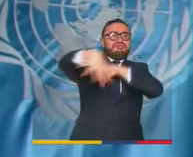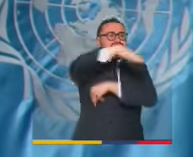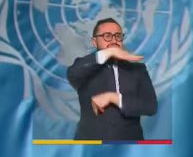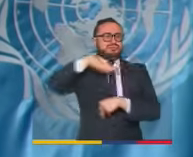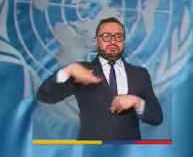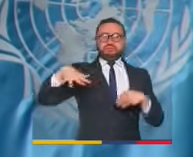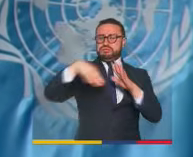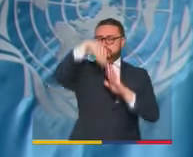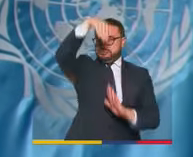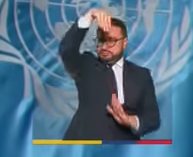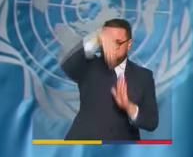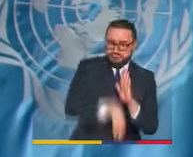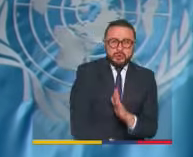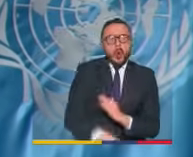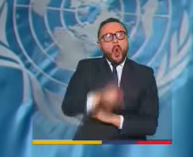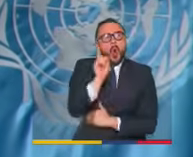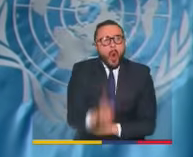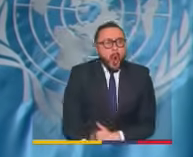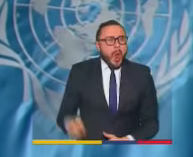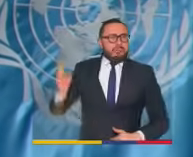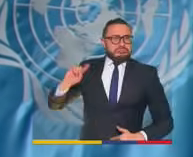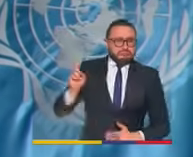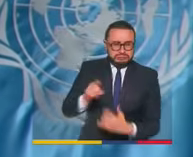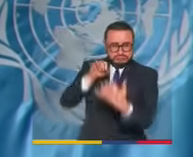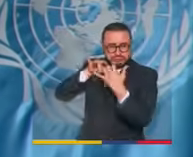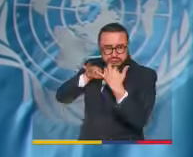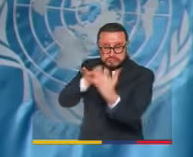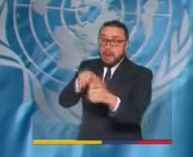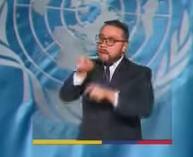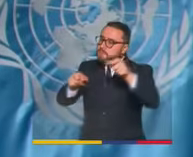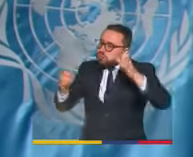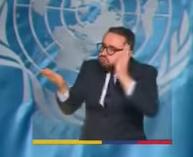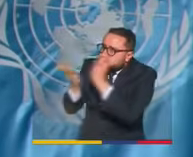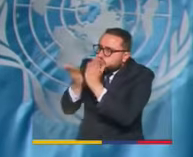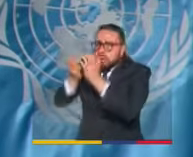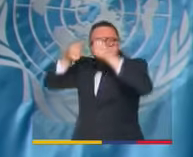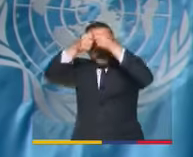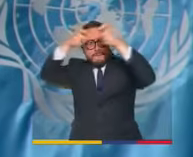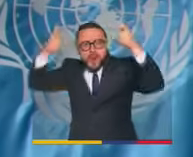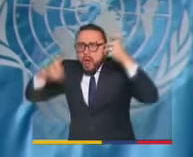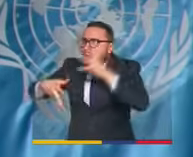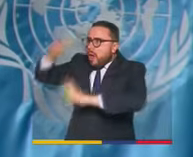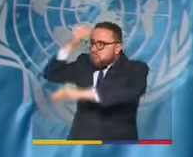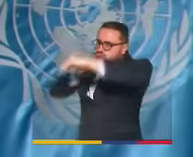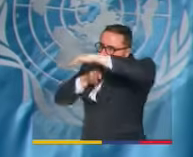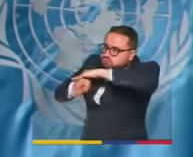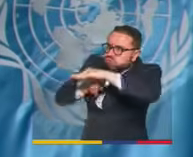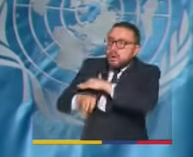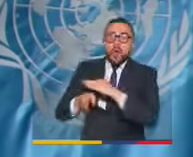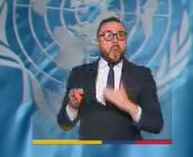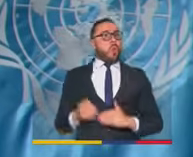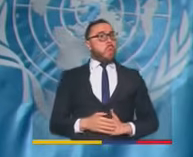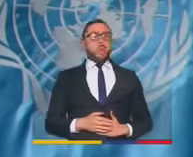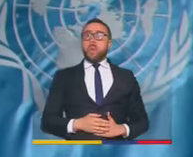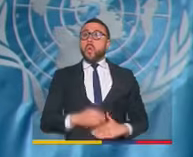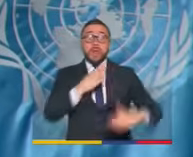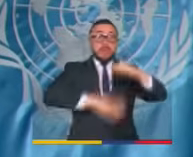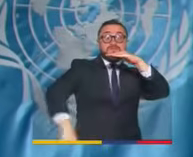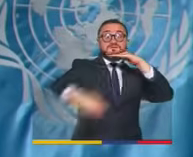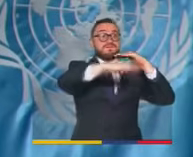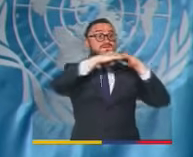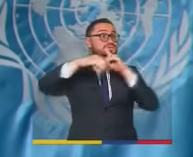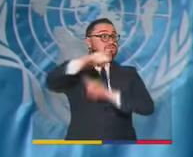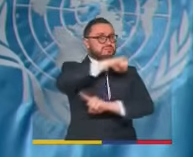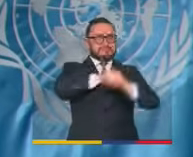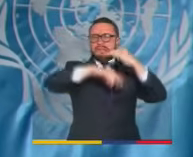de aislamiento de los hombres, de la educación pública, de la inmensa desigualdad social